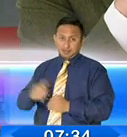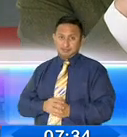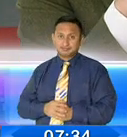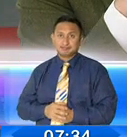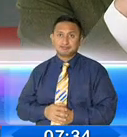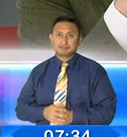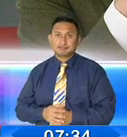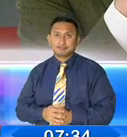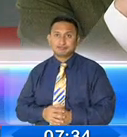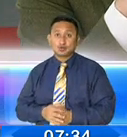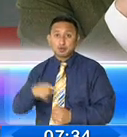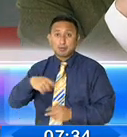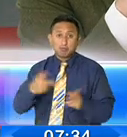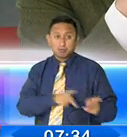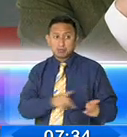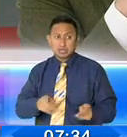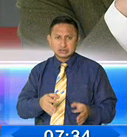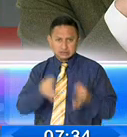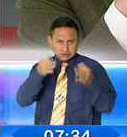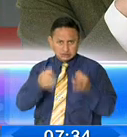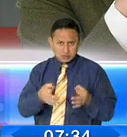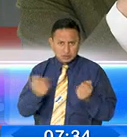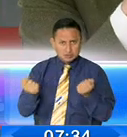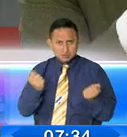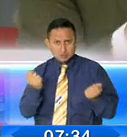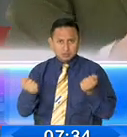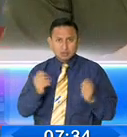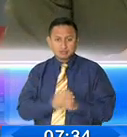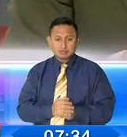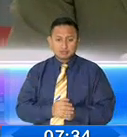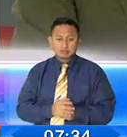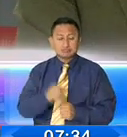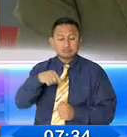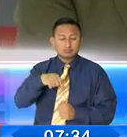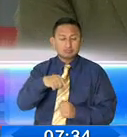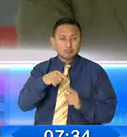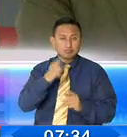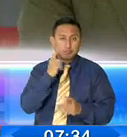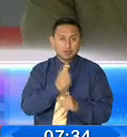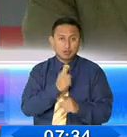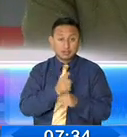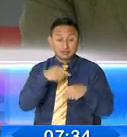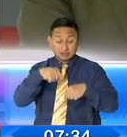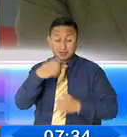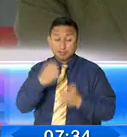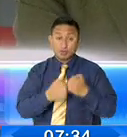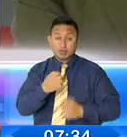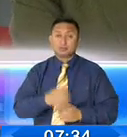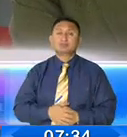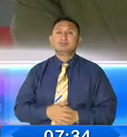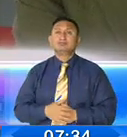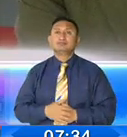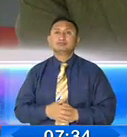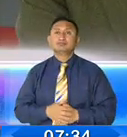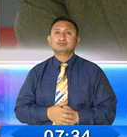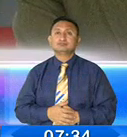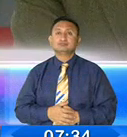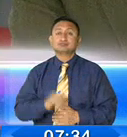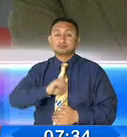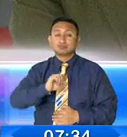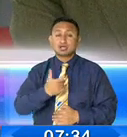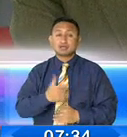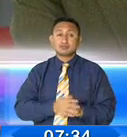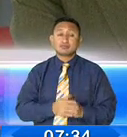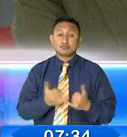serio, ajustado, con las priorizaciones claras, y por eso hemos tenido los problemas que todos conocemos. O sea, el ofrecimiento de campaña del